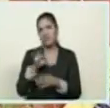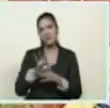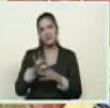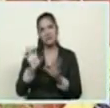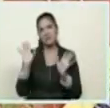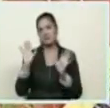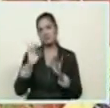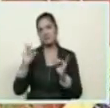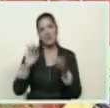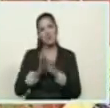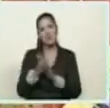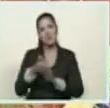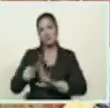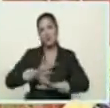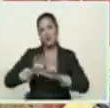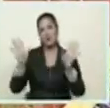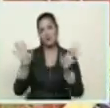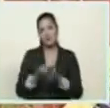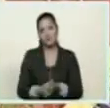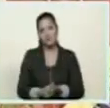no murió